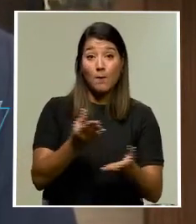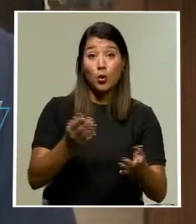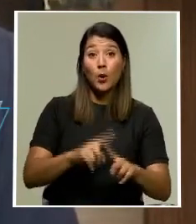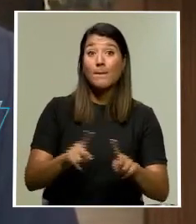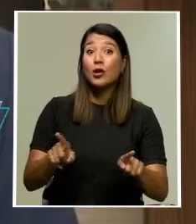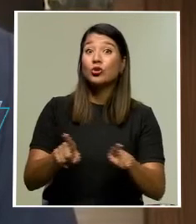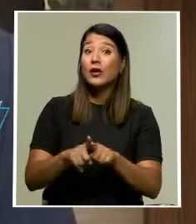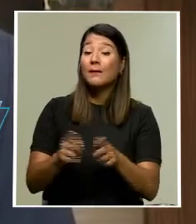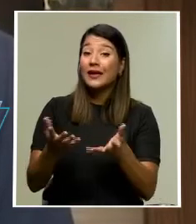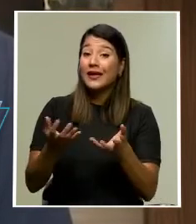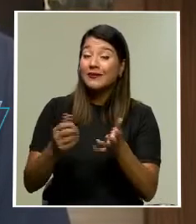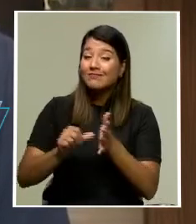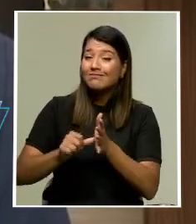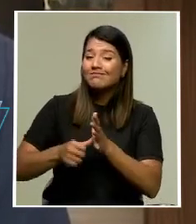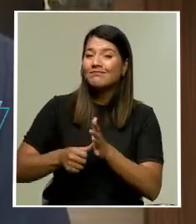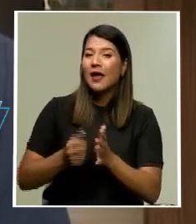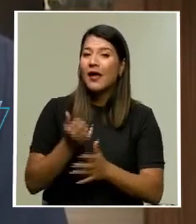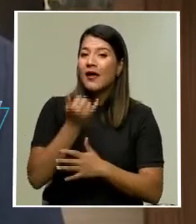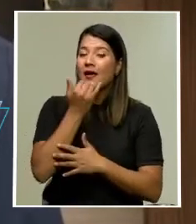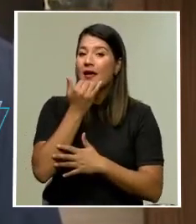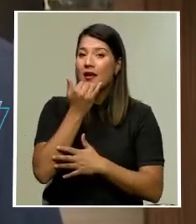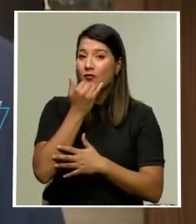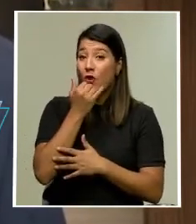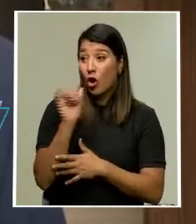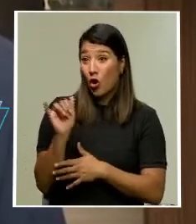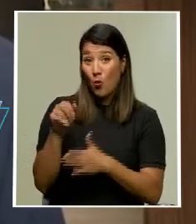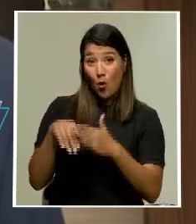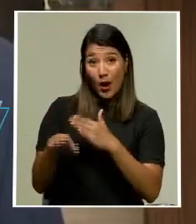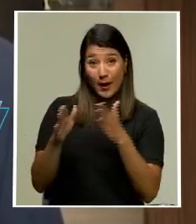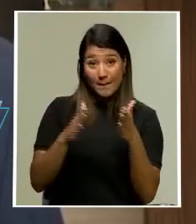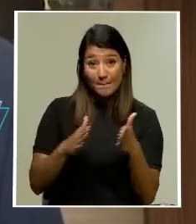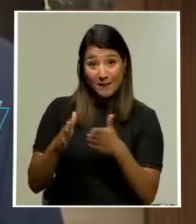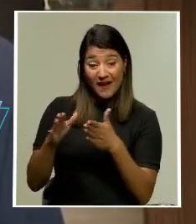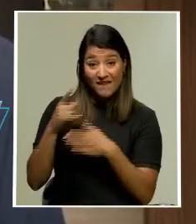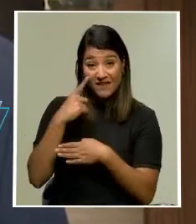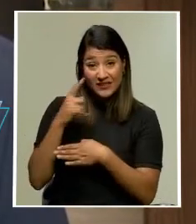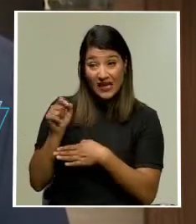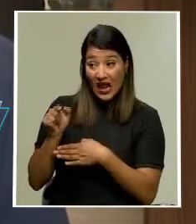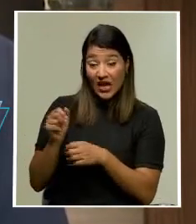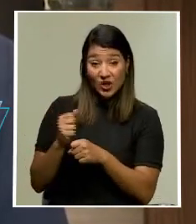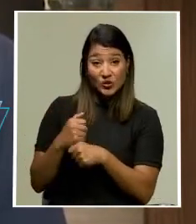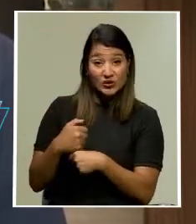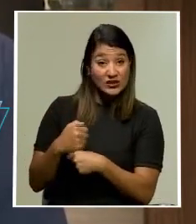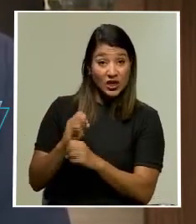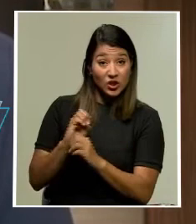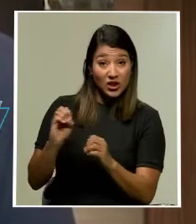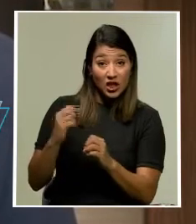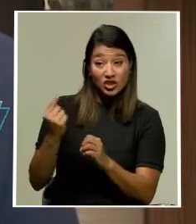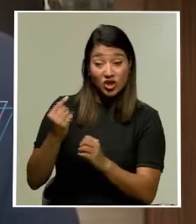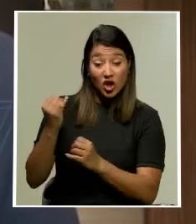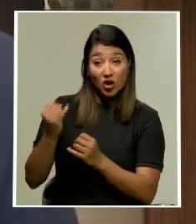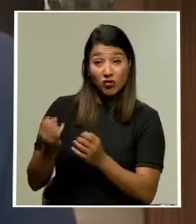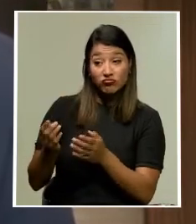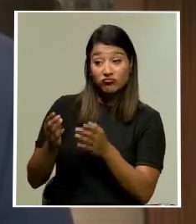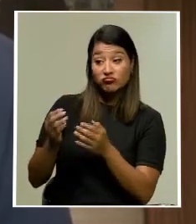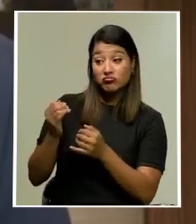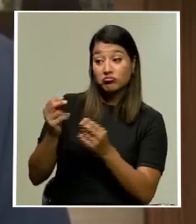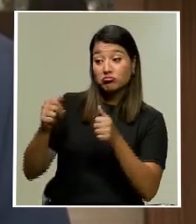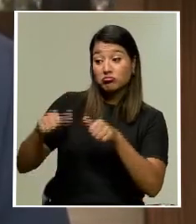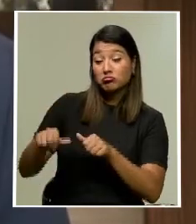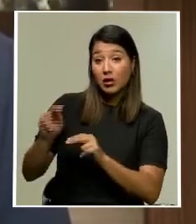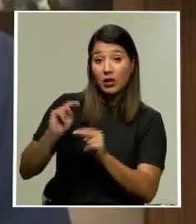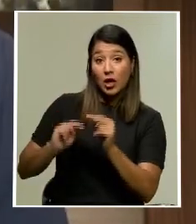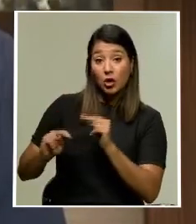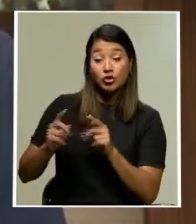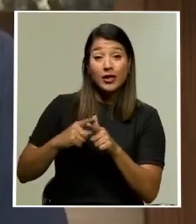subrayar el gran error que al igual que en el plan fiscal, donde no hicieron absolutamente nada más que cerrar negocios, ahora lo que están perjudicando